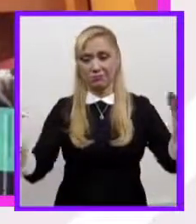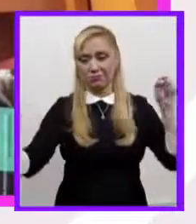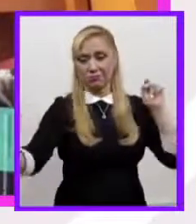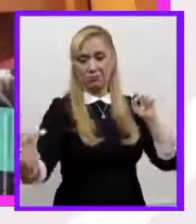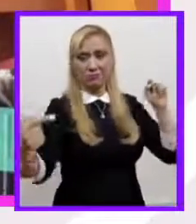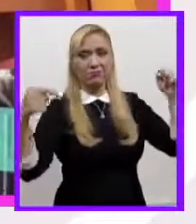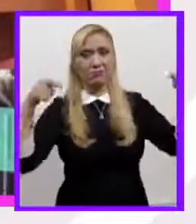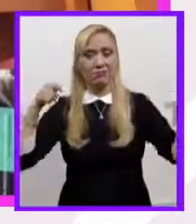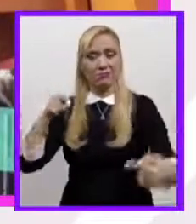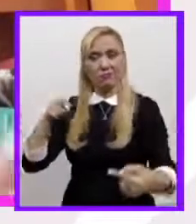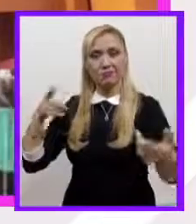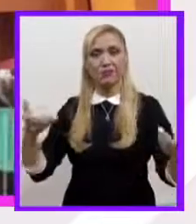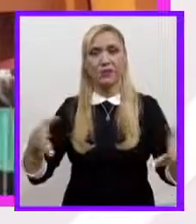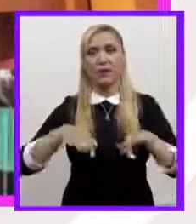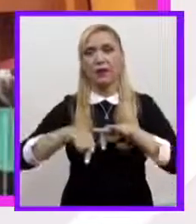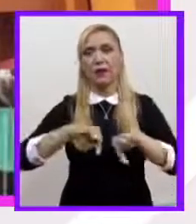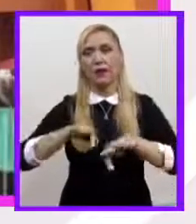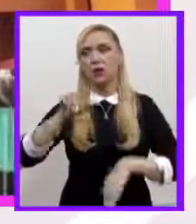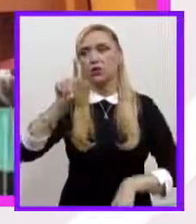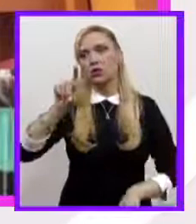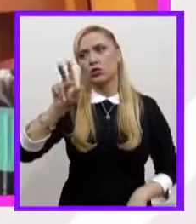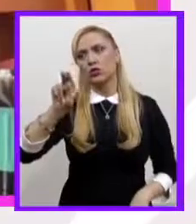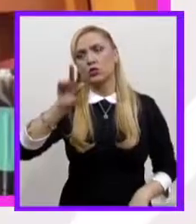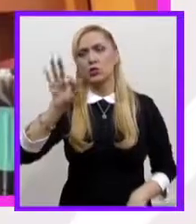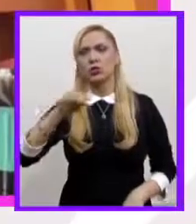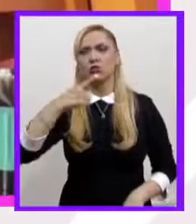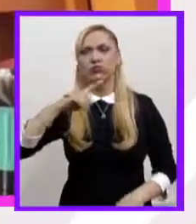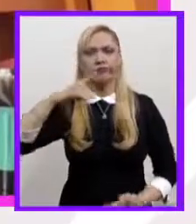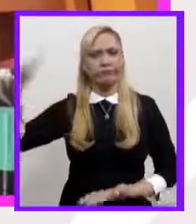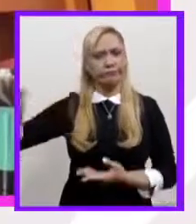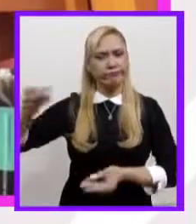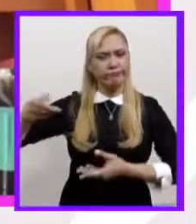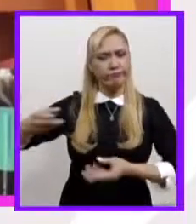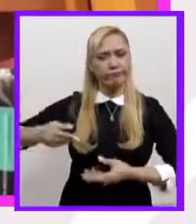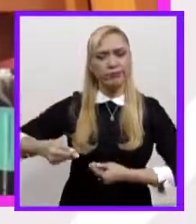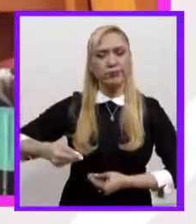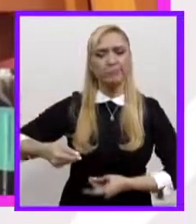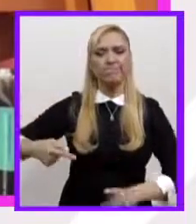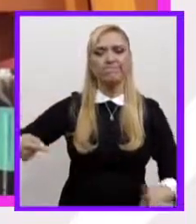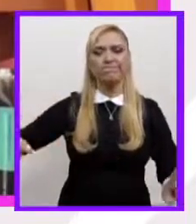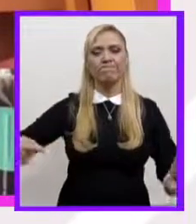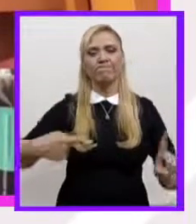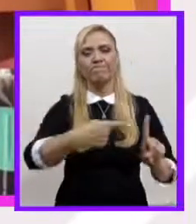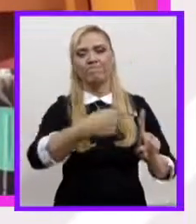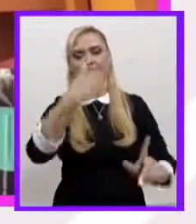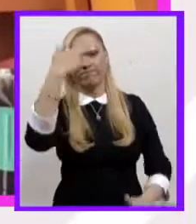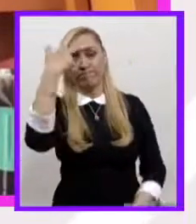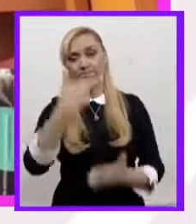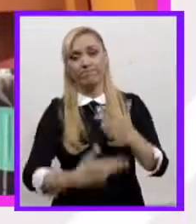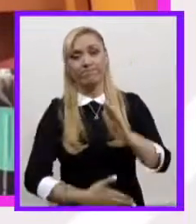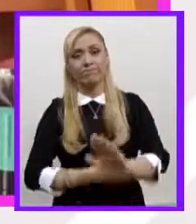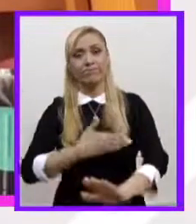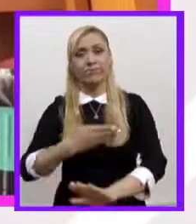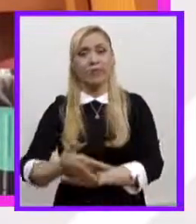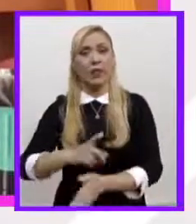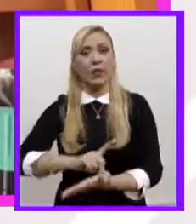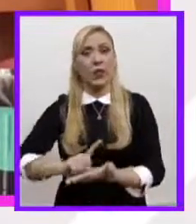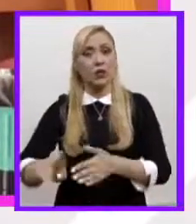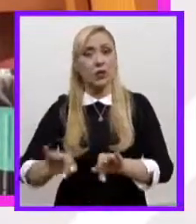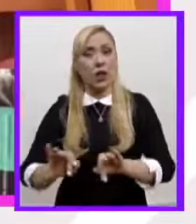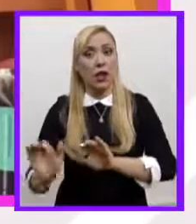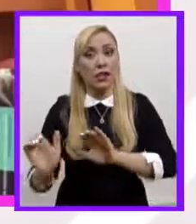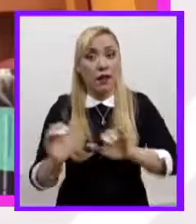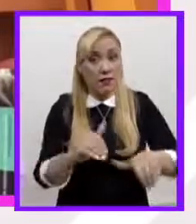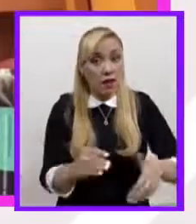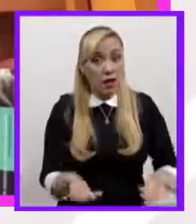el empleo, pues el 70-80% de las denuncias que recibimos acá tienen que ver con violación al derecho al trabajo o al derecho